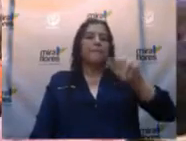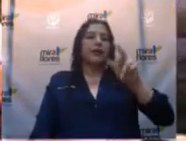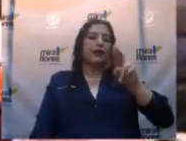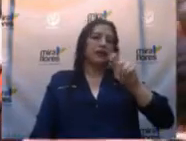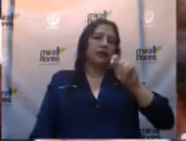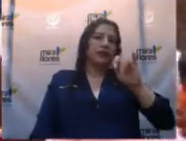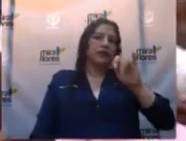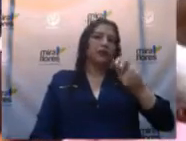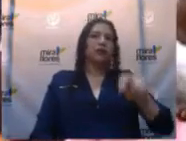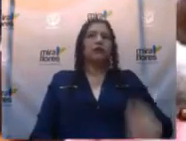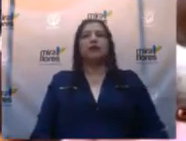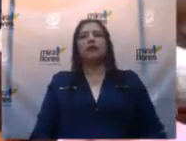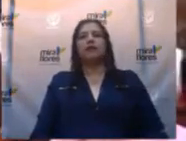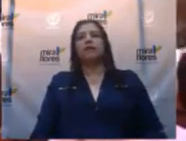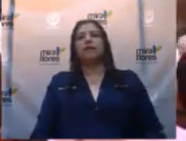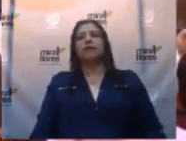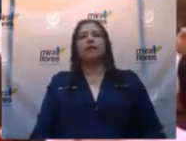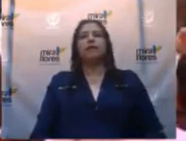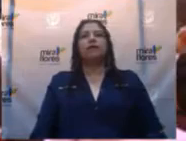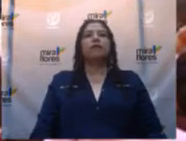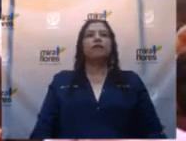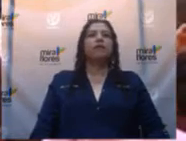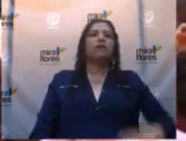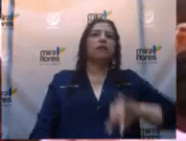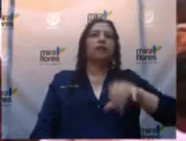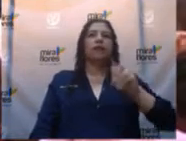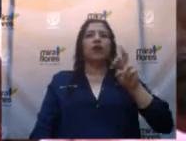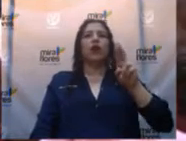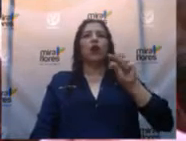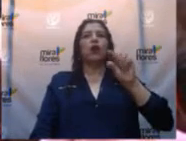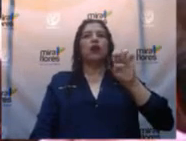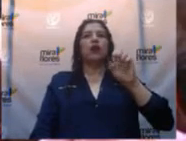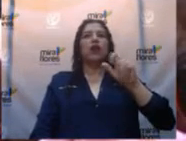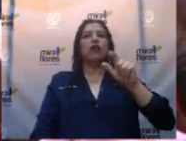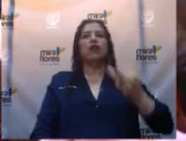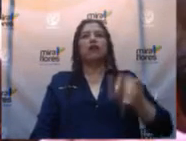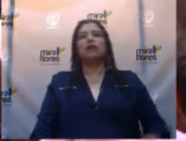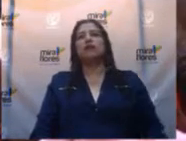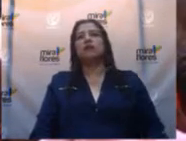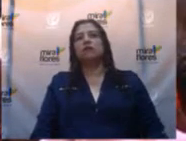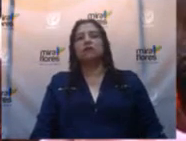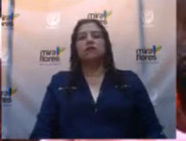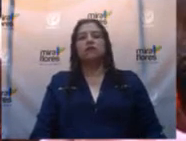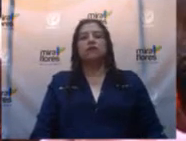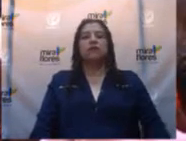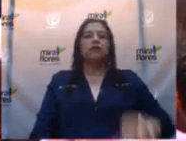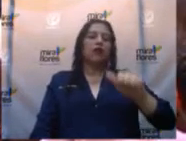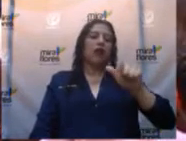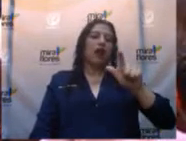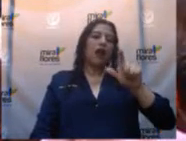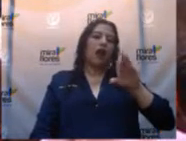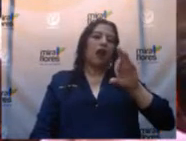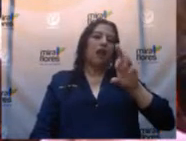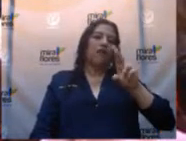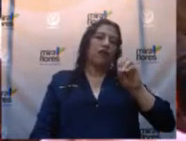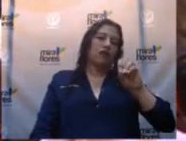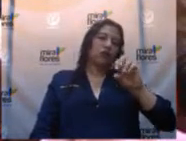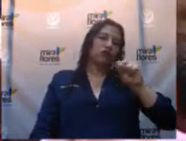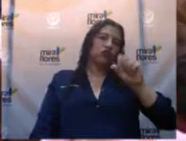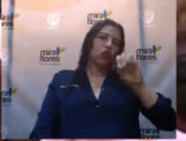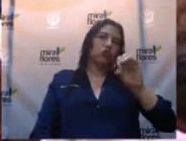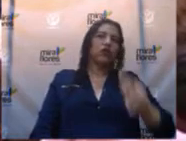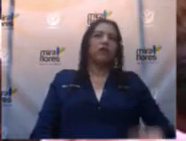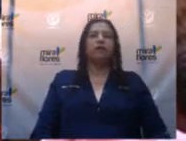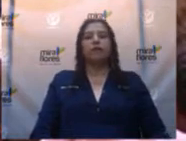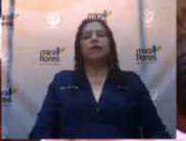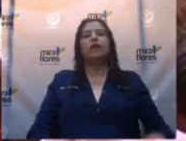Castro. Señor Jorge de Albertis González del Riego. Señor Alfredo Sousa Locio.